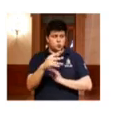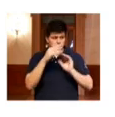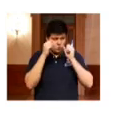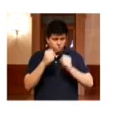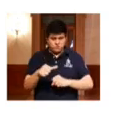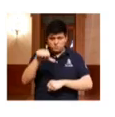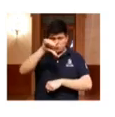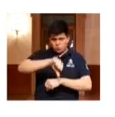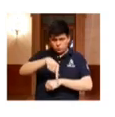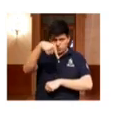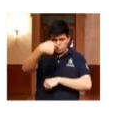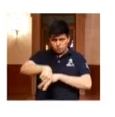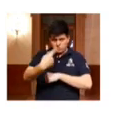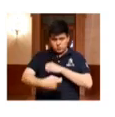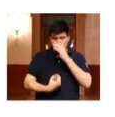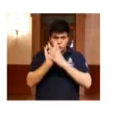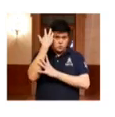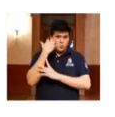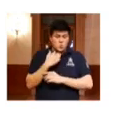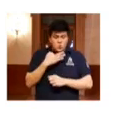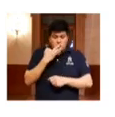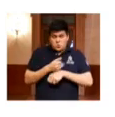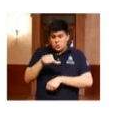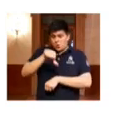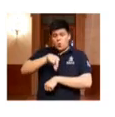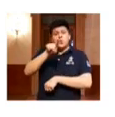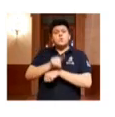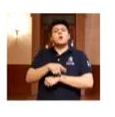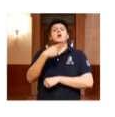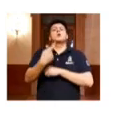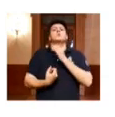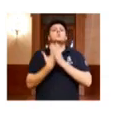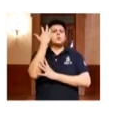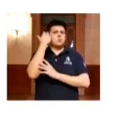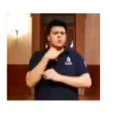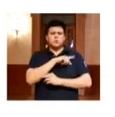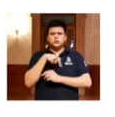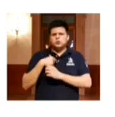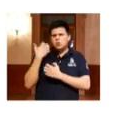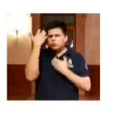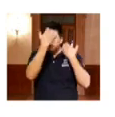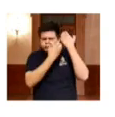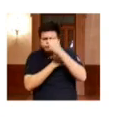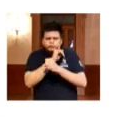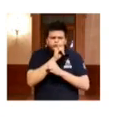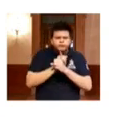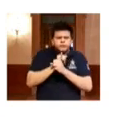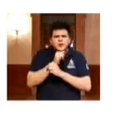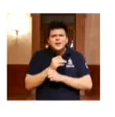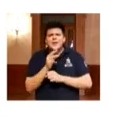Nuevo León. Hasta este día, en el Estado, hemos estudiado a